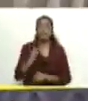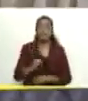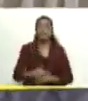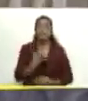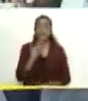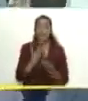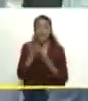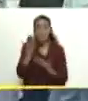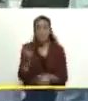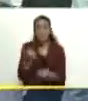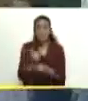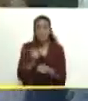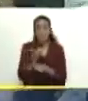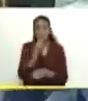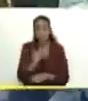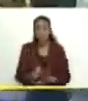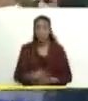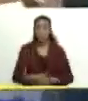Fuerza.